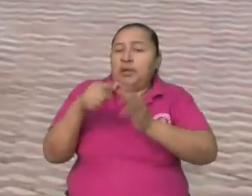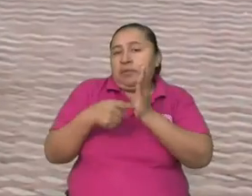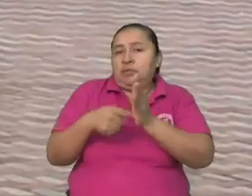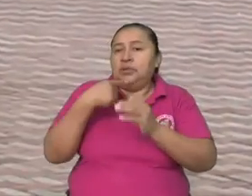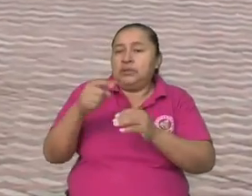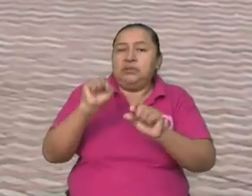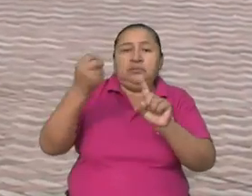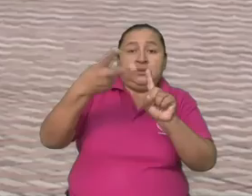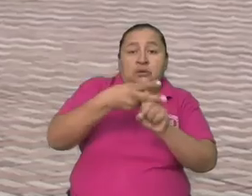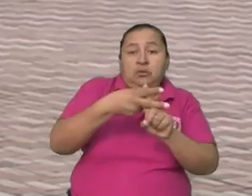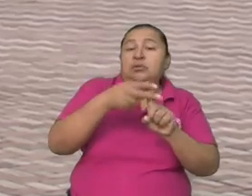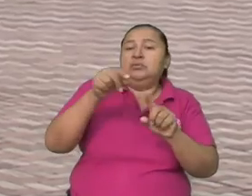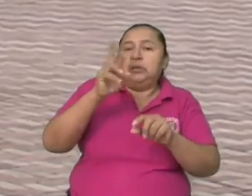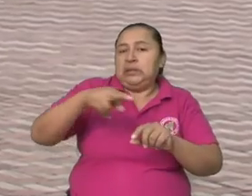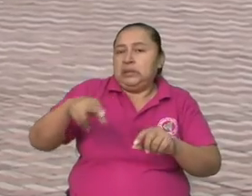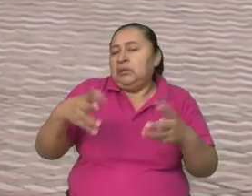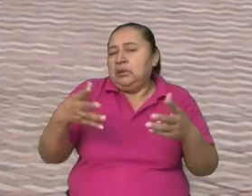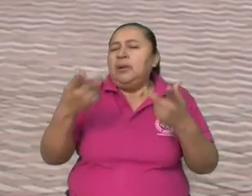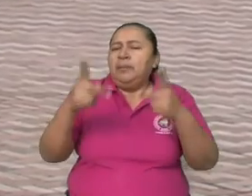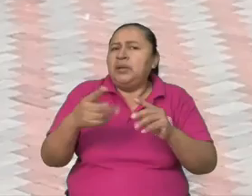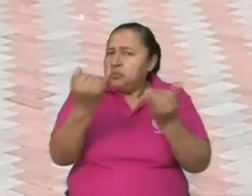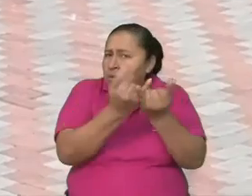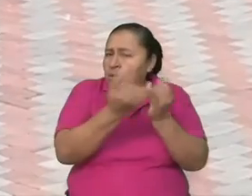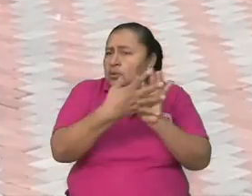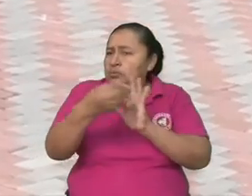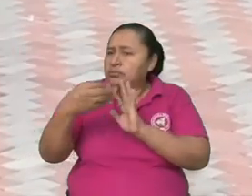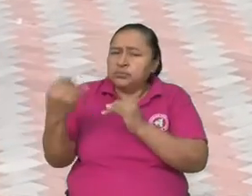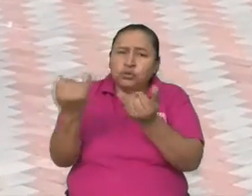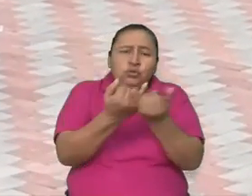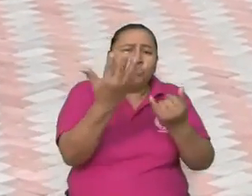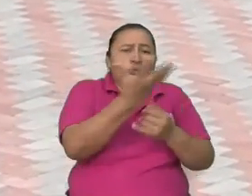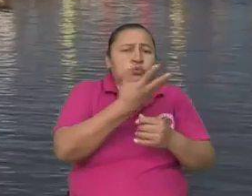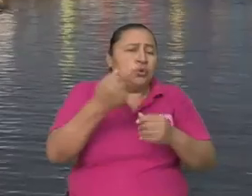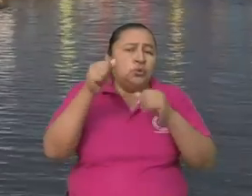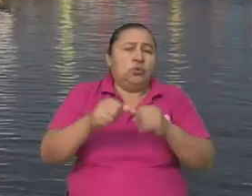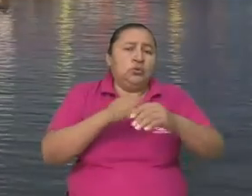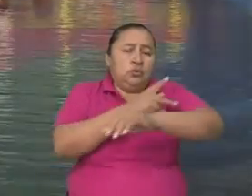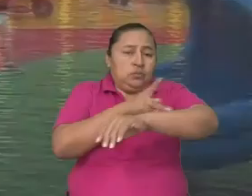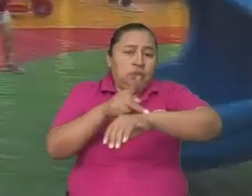San Jorge en Rivas, pero eso se replica en todo el país y en todos los puertos. ¿Cuán importante es ese factor?